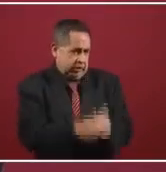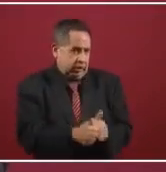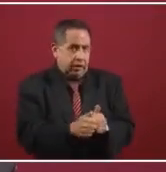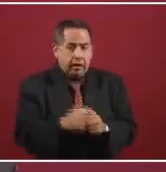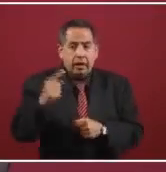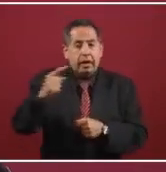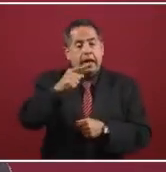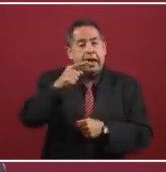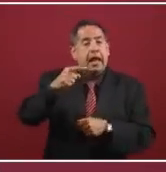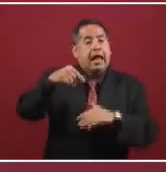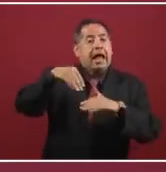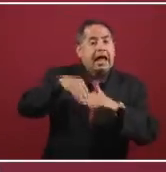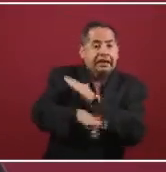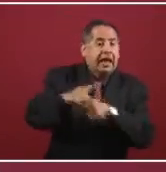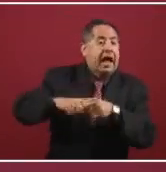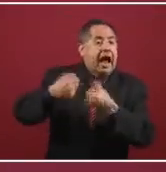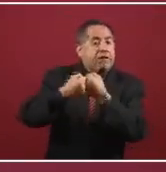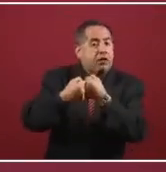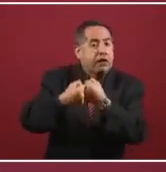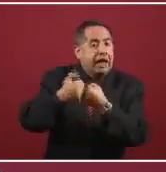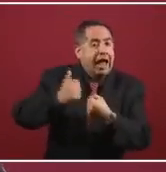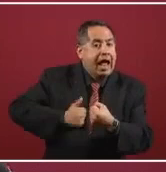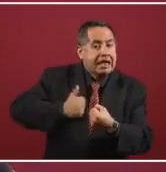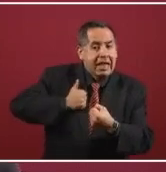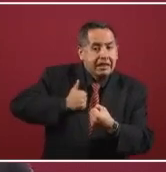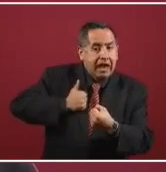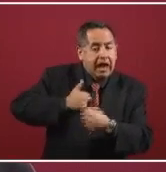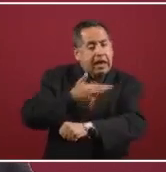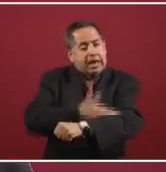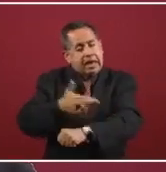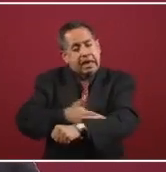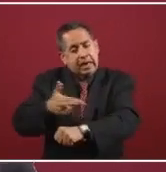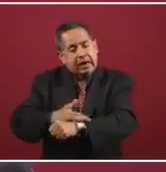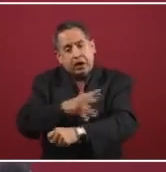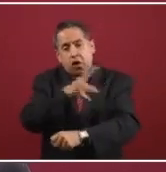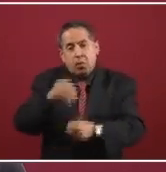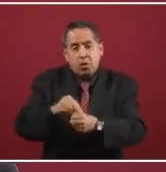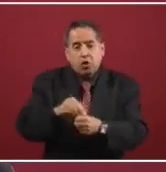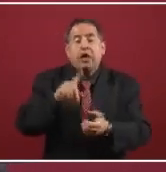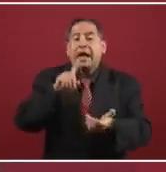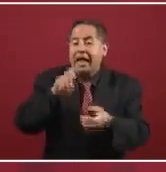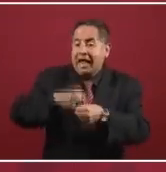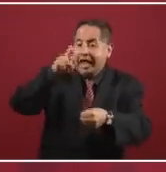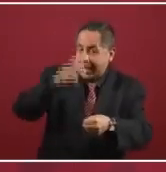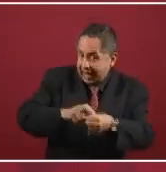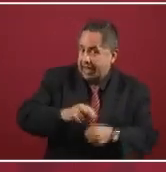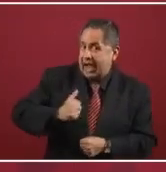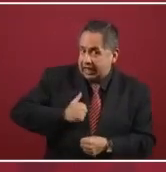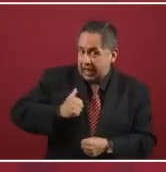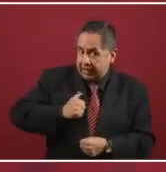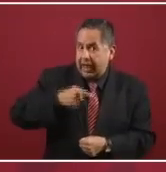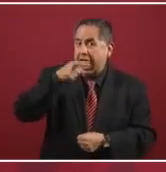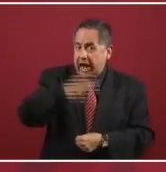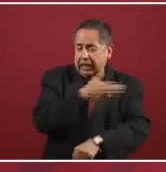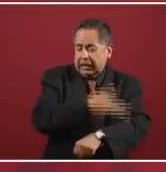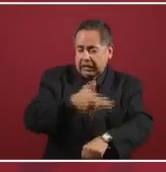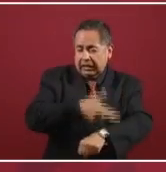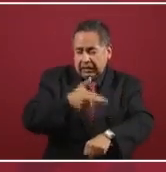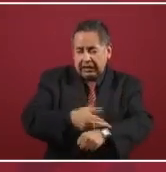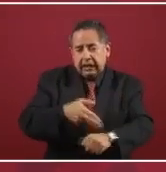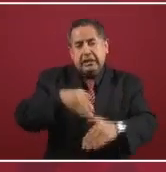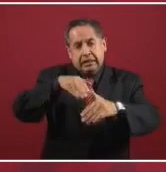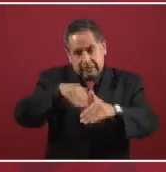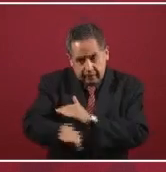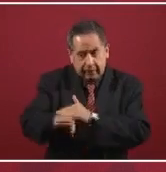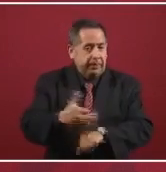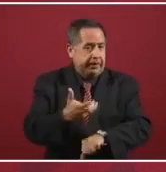o a Canadá, hacen todo su trámite en Canadá, no en Estados Unidos. Y todo